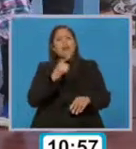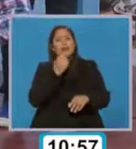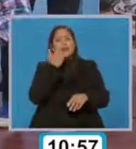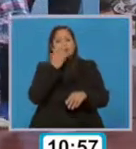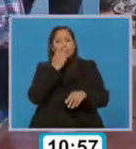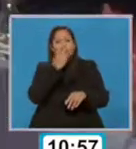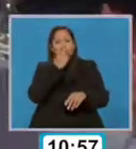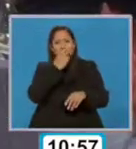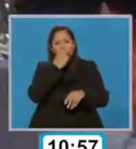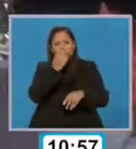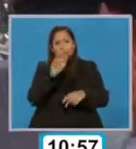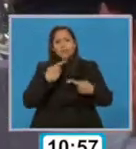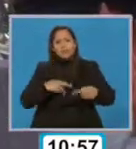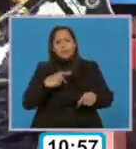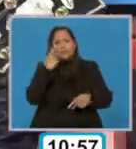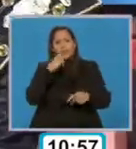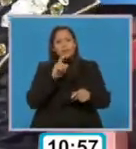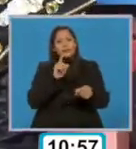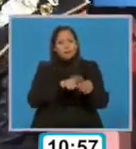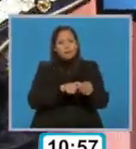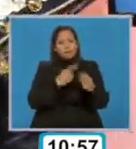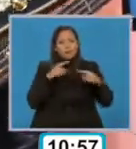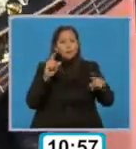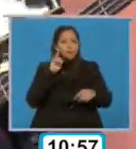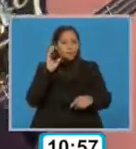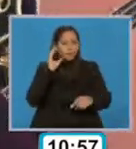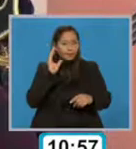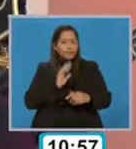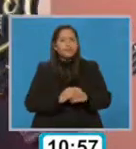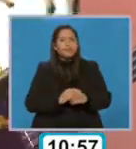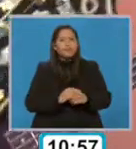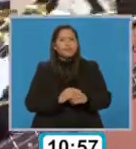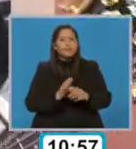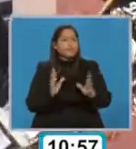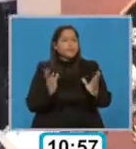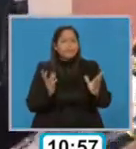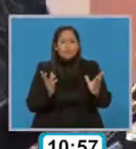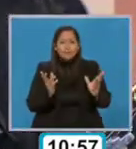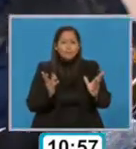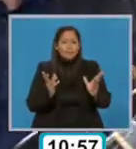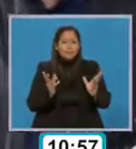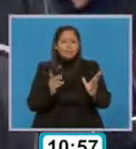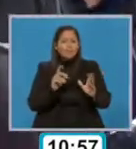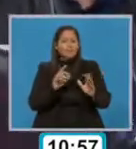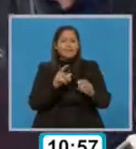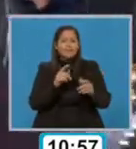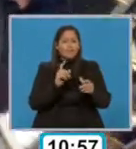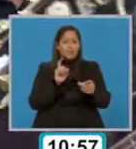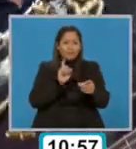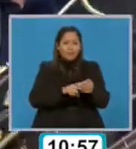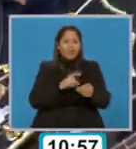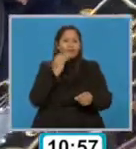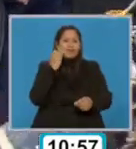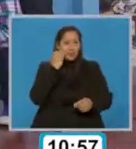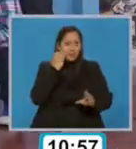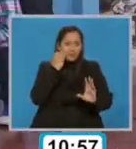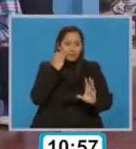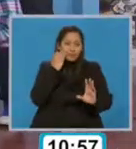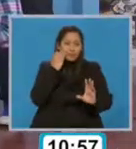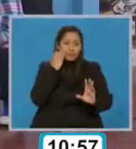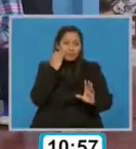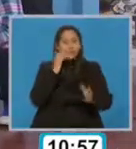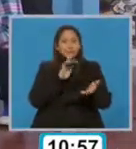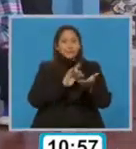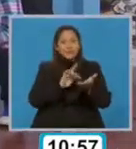público para que siga tu música. Pues, Háganlo así. bueno, exacto, háganlo. Síganos en Facebook. Hay